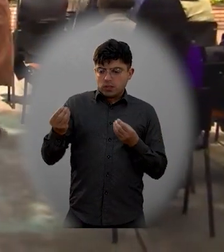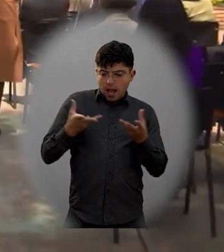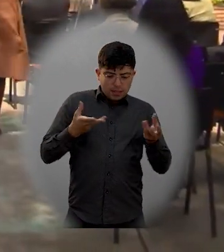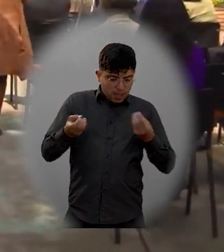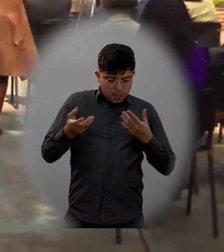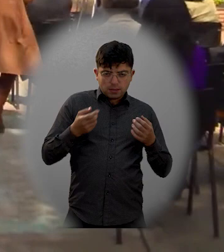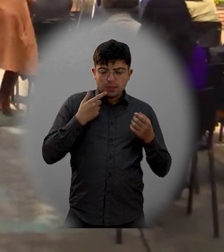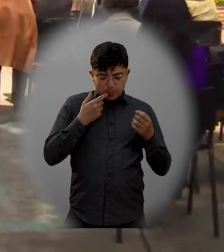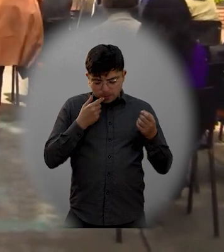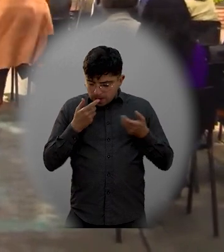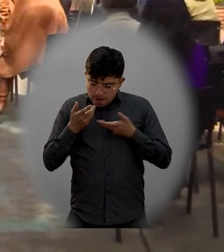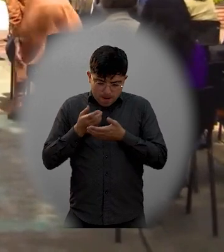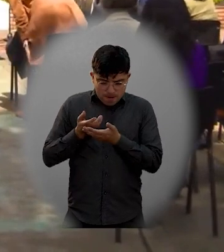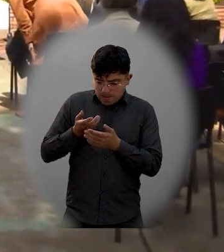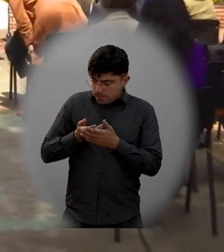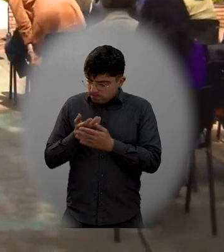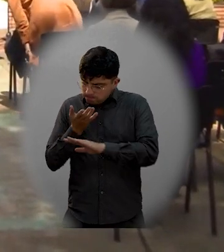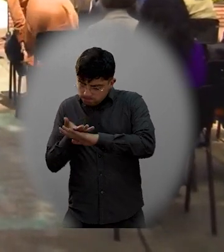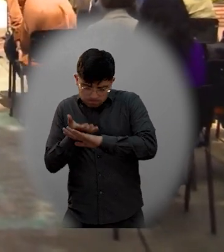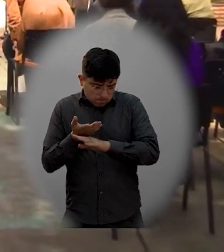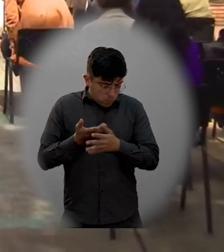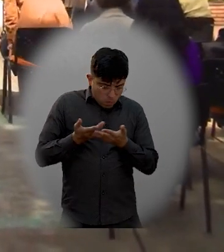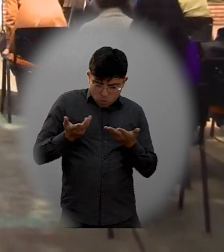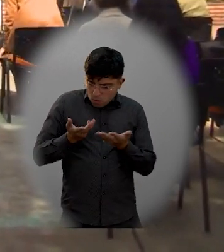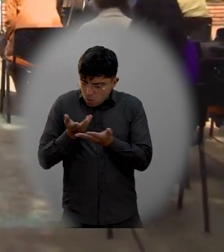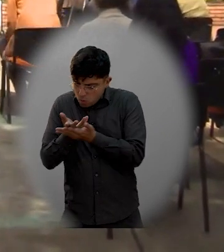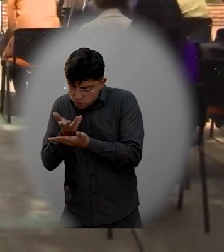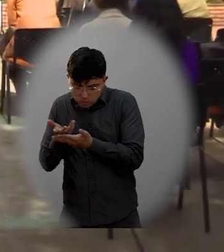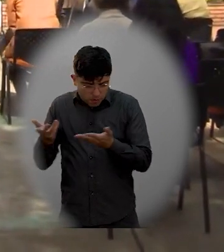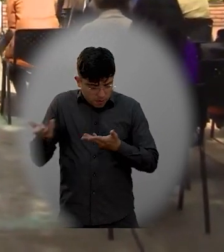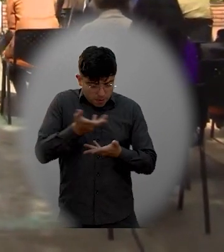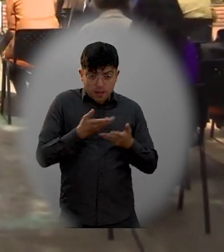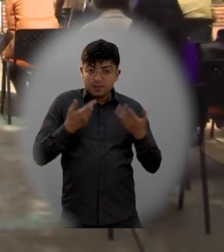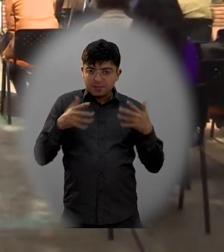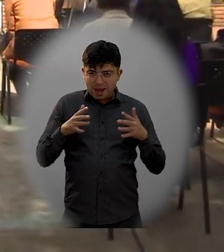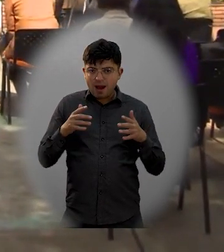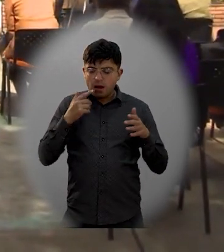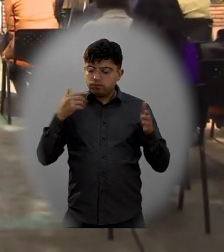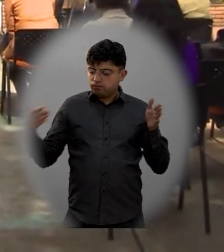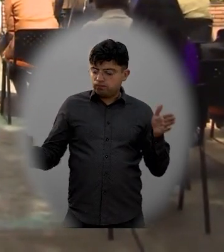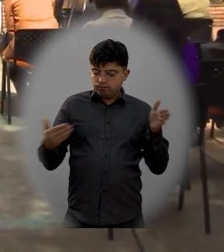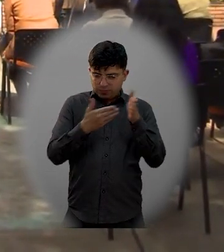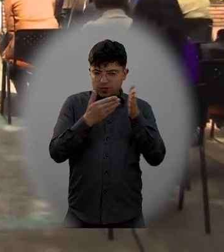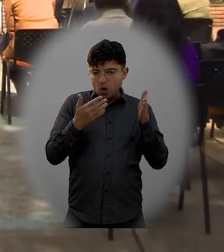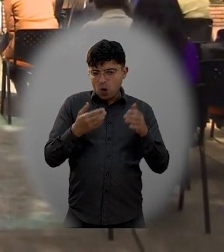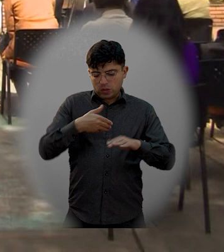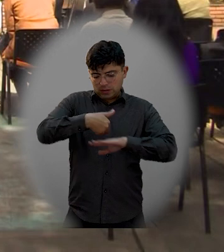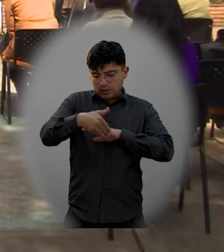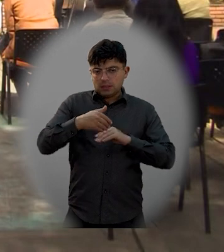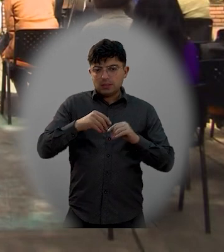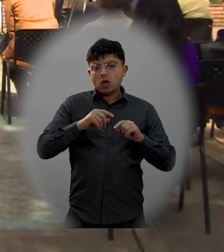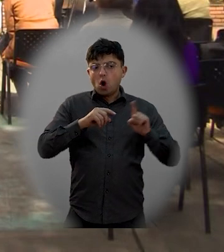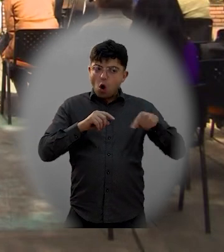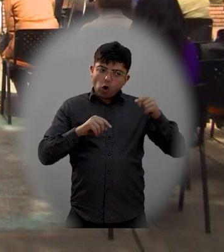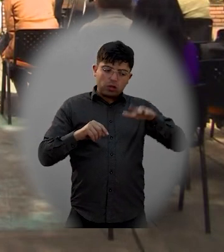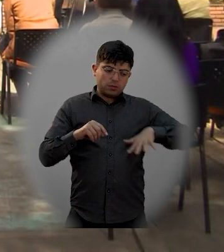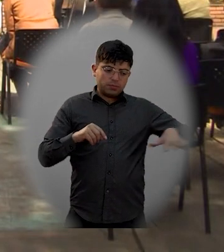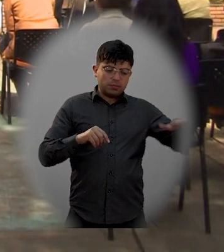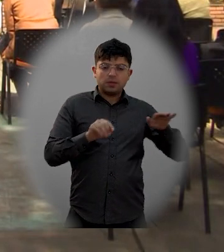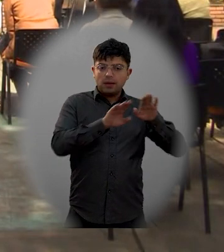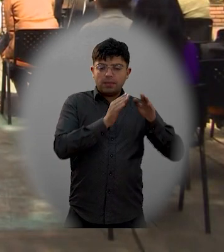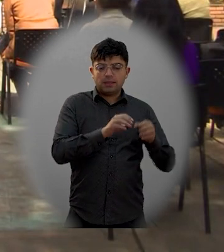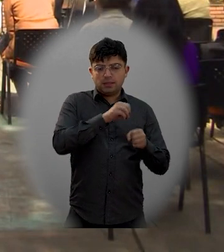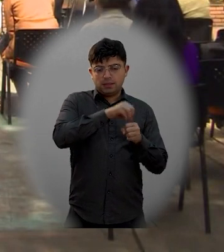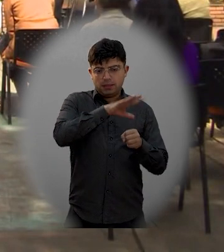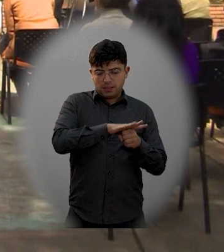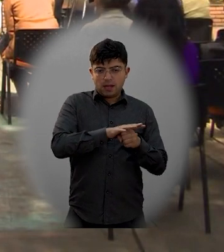para retroalimentar. Varias de estas demandas que aquí se han planteado, las hemos planteado también en otras instancias, como en la Mesa Distrital